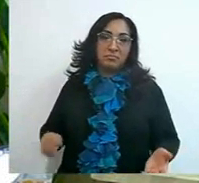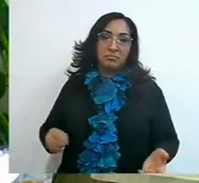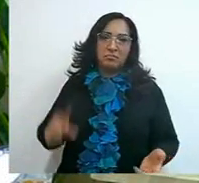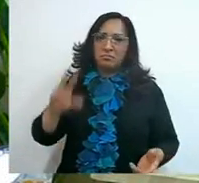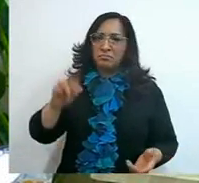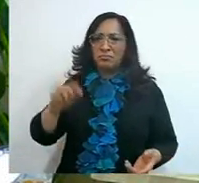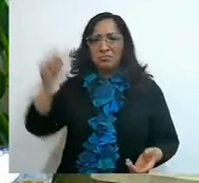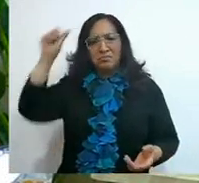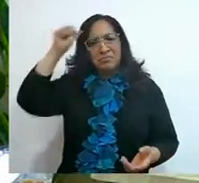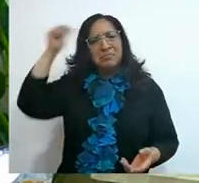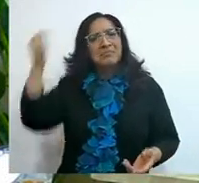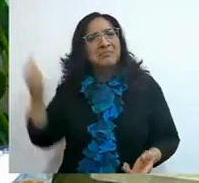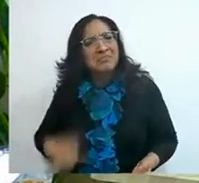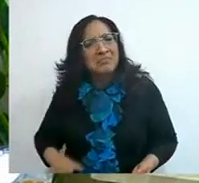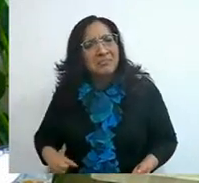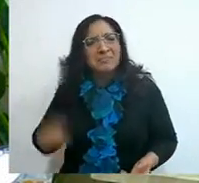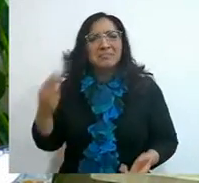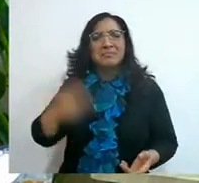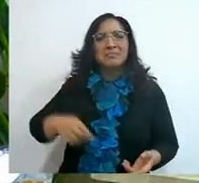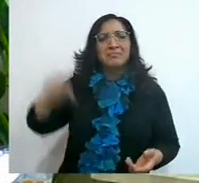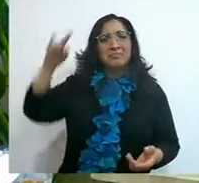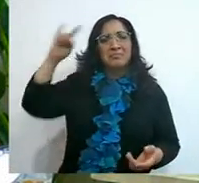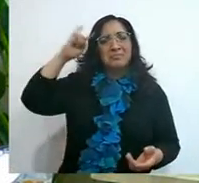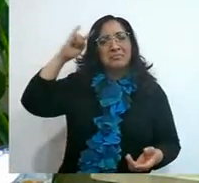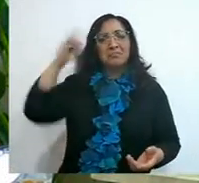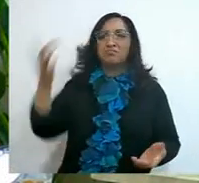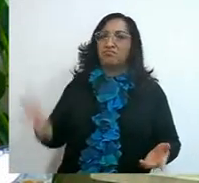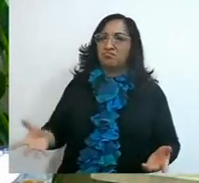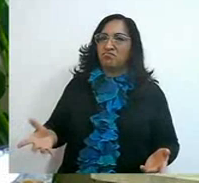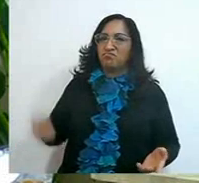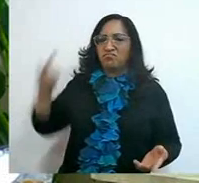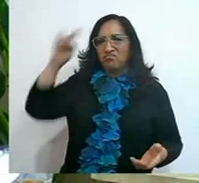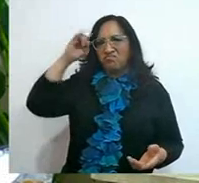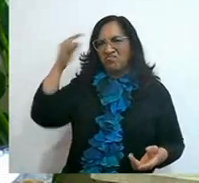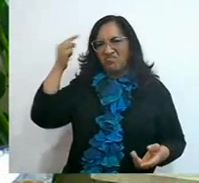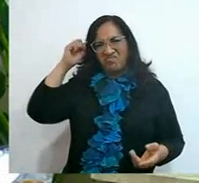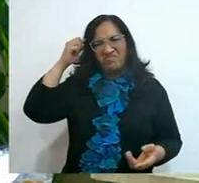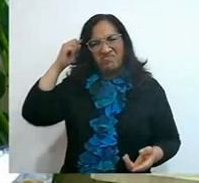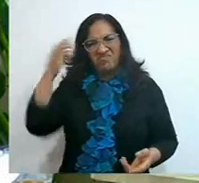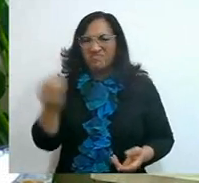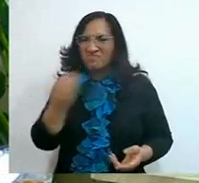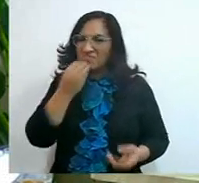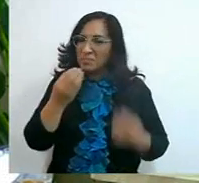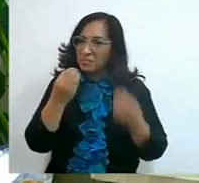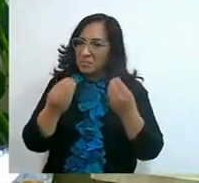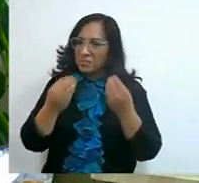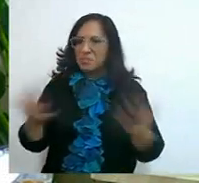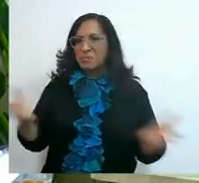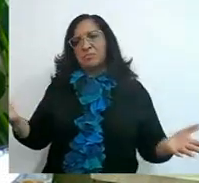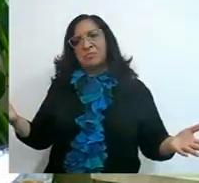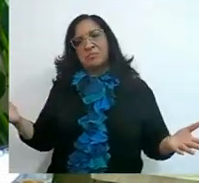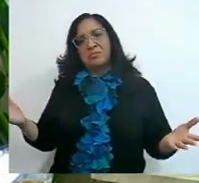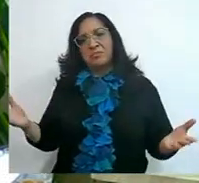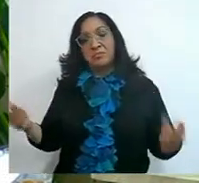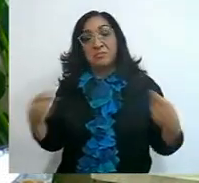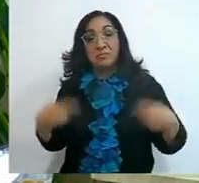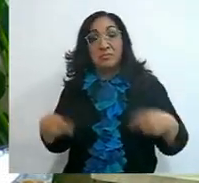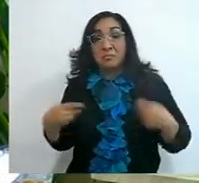el demonio de la ira, tengo el demonio del coraje, tengo el demonio de la gula, tengo el demonio. Y bueno, y la gente